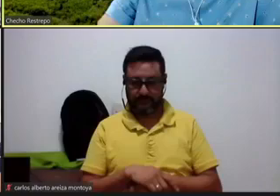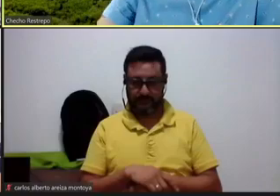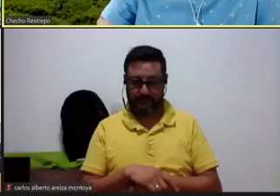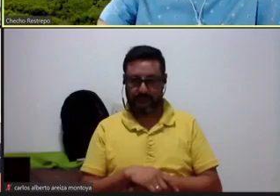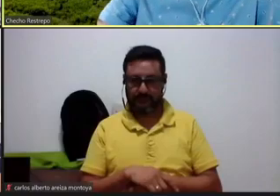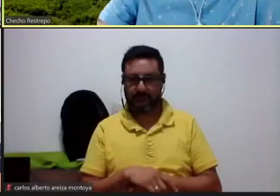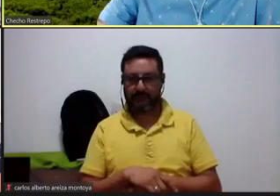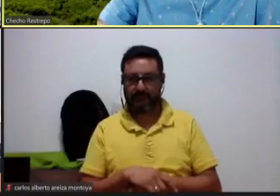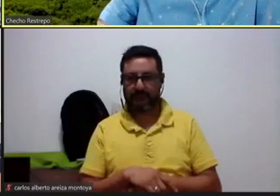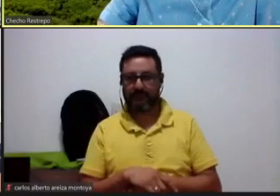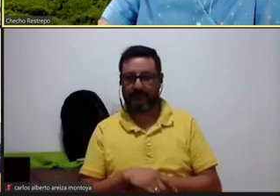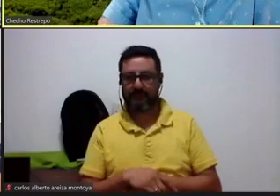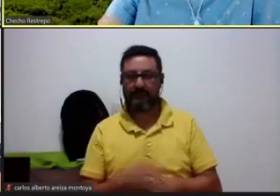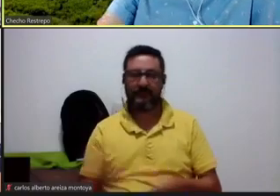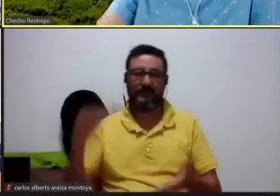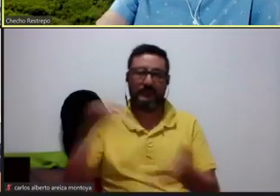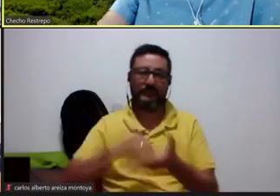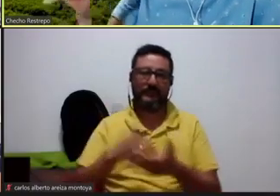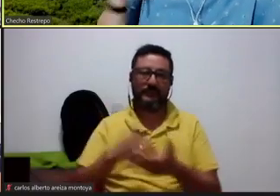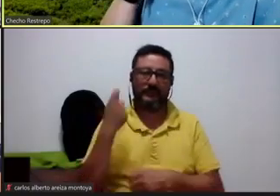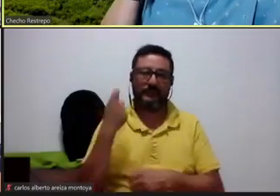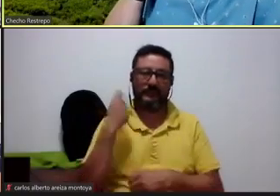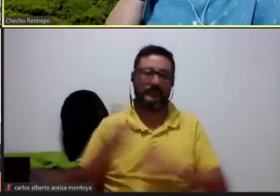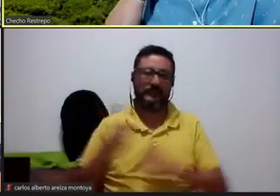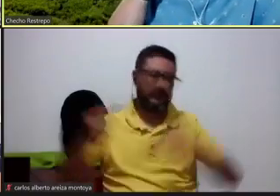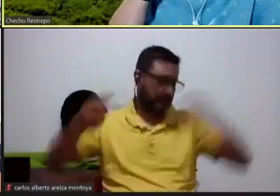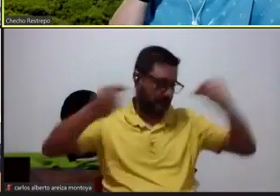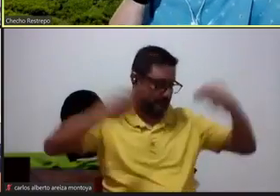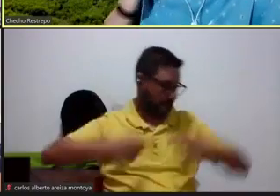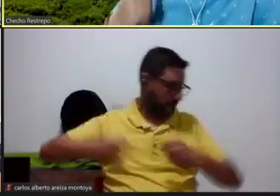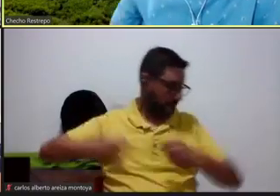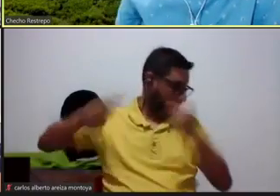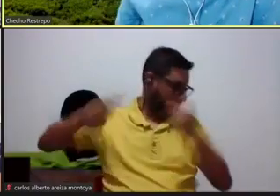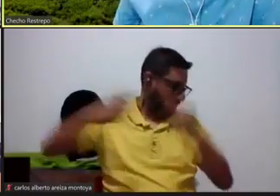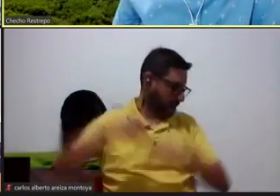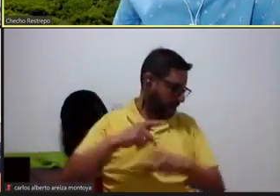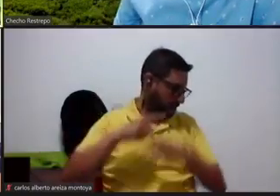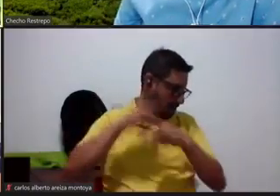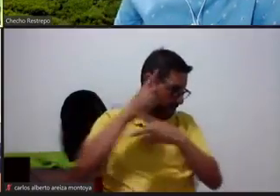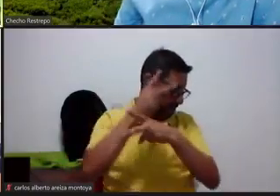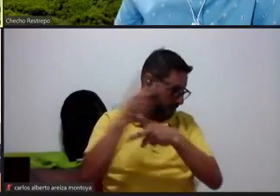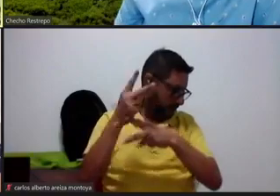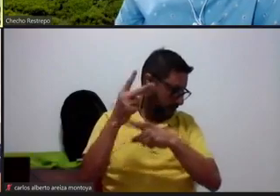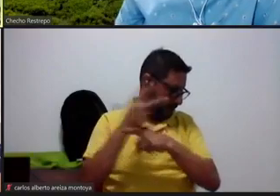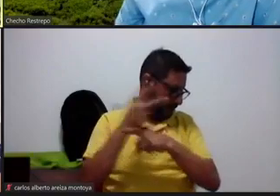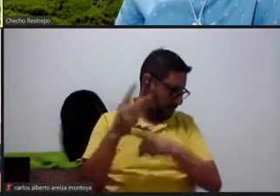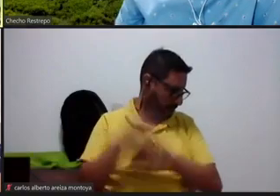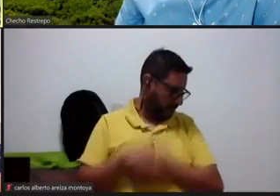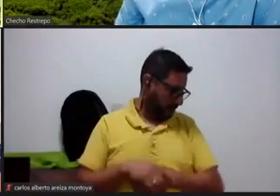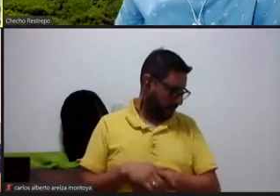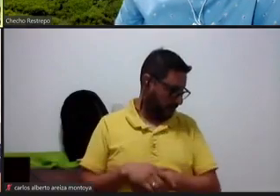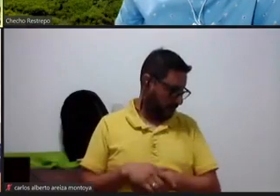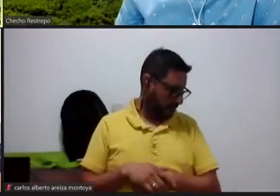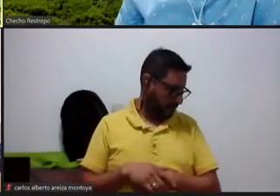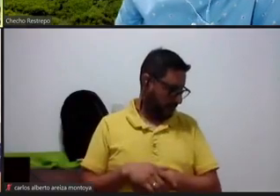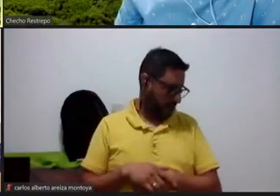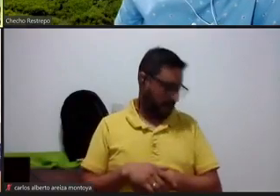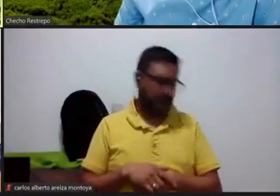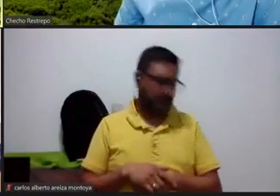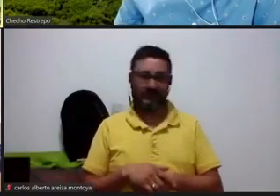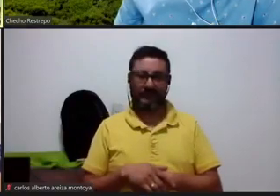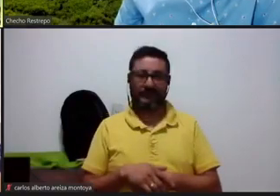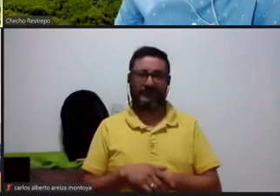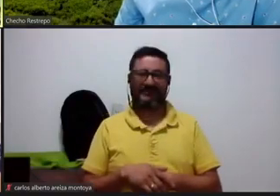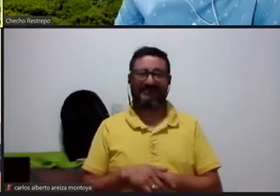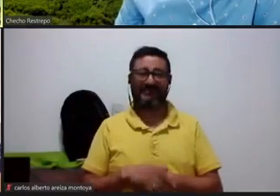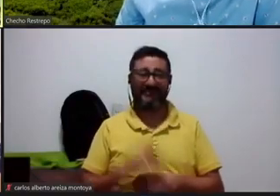volver? Hace la competencia pasada, hace 2 semanas. No, yo lo extrañaba. O